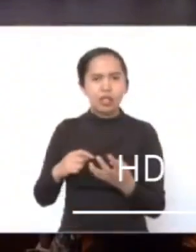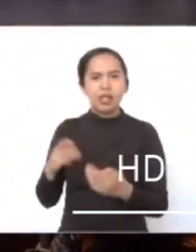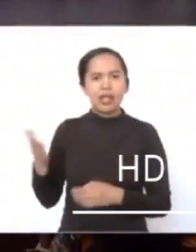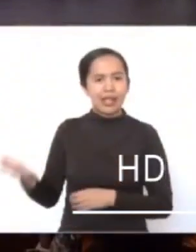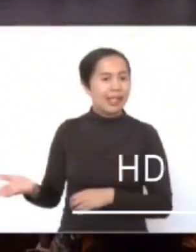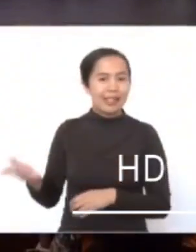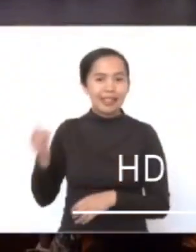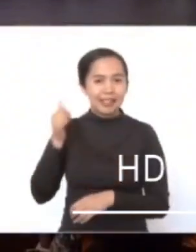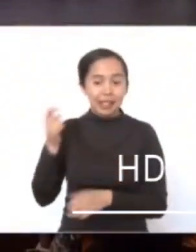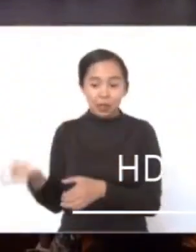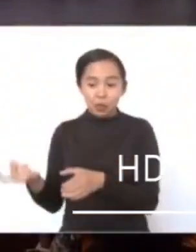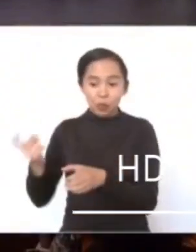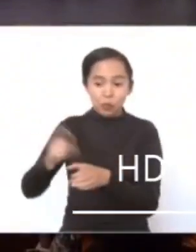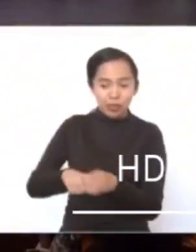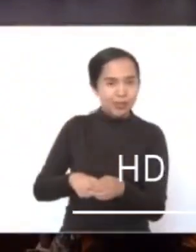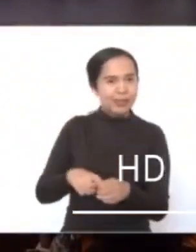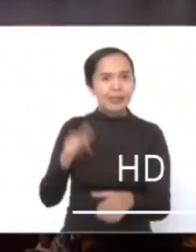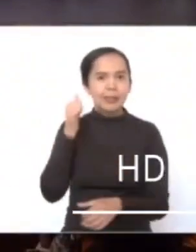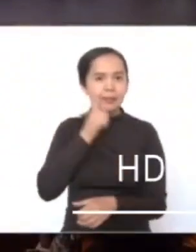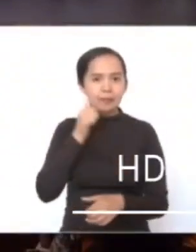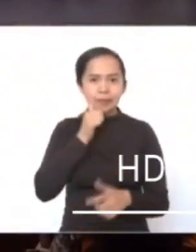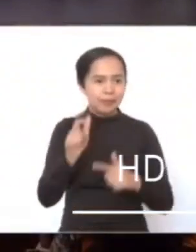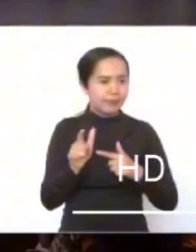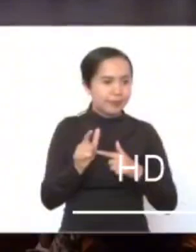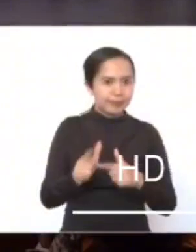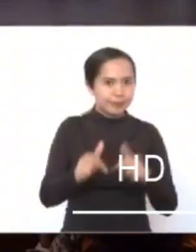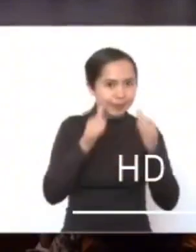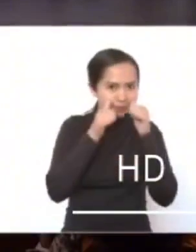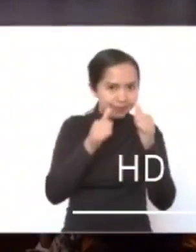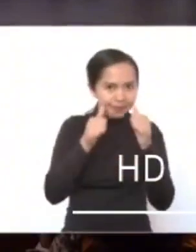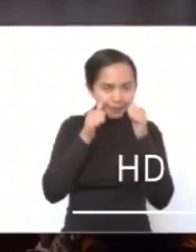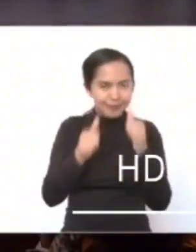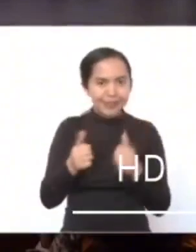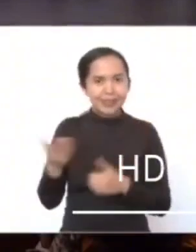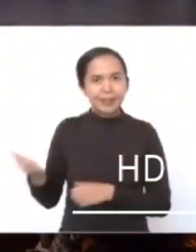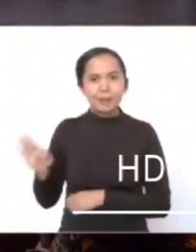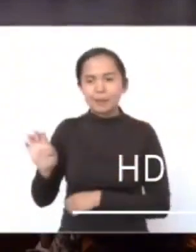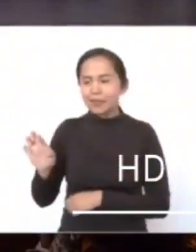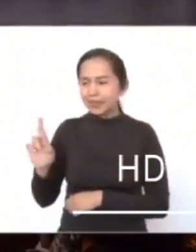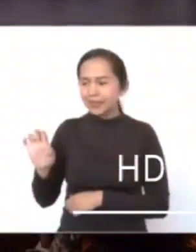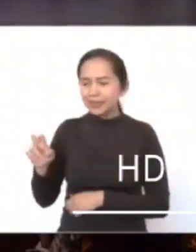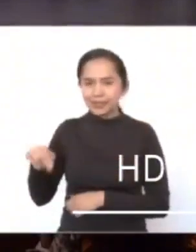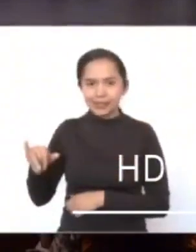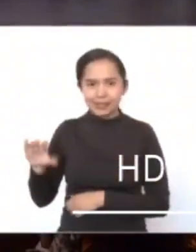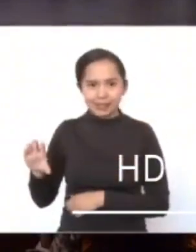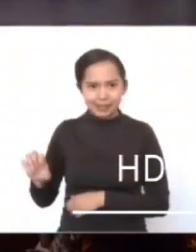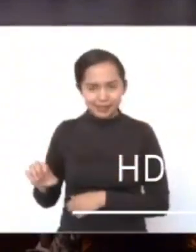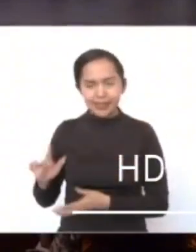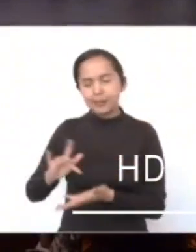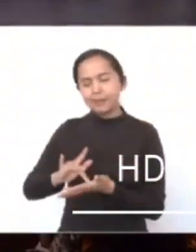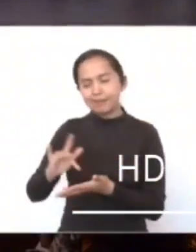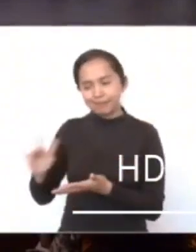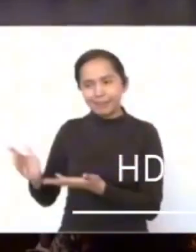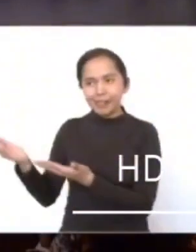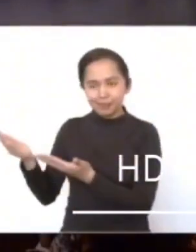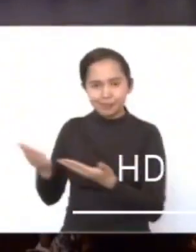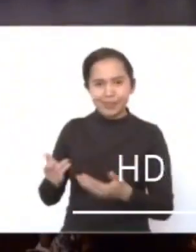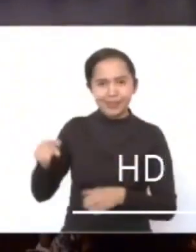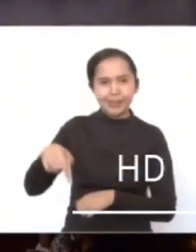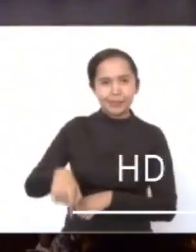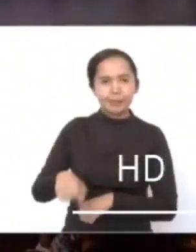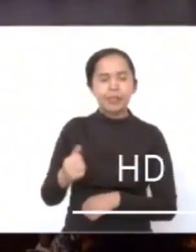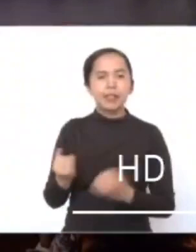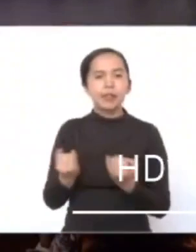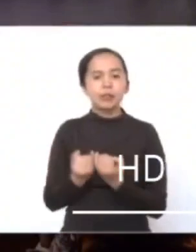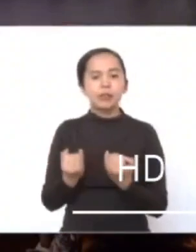desde que entró no ha faltado a uno y siempre está también con nosotros. Berenice, muchas gracias por estar aquí con nosotros